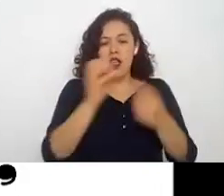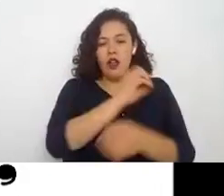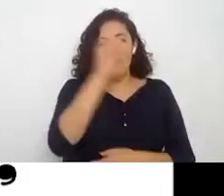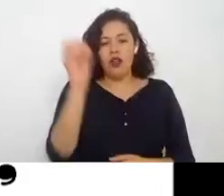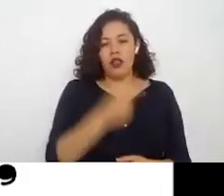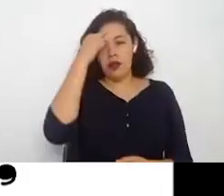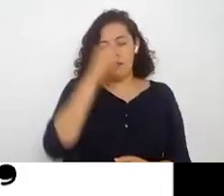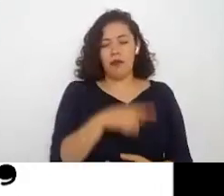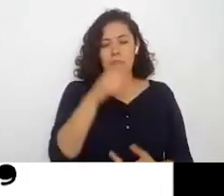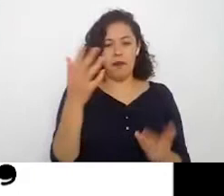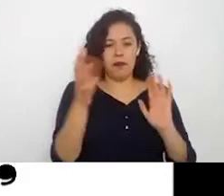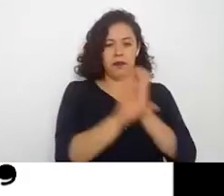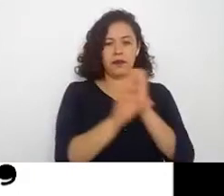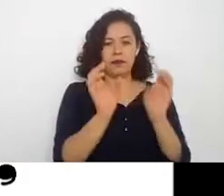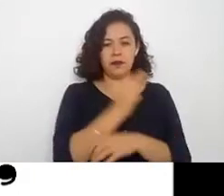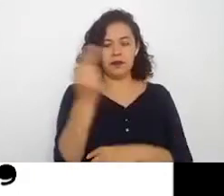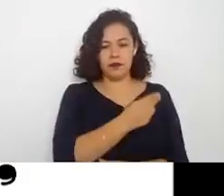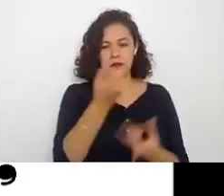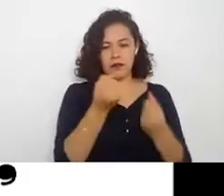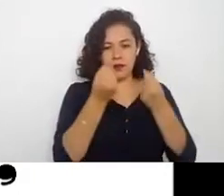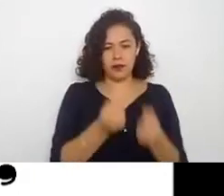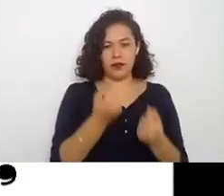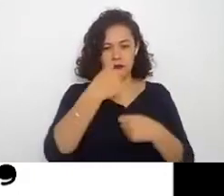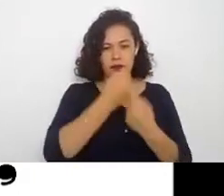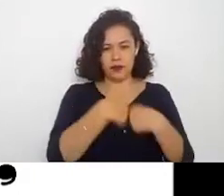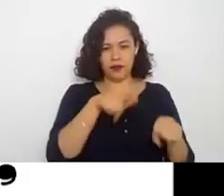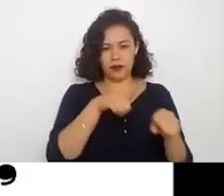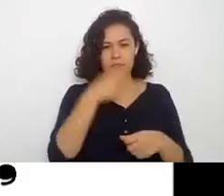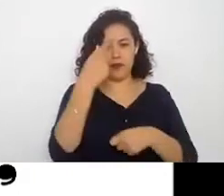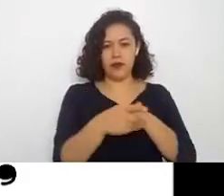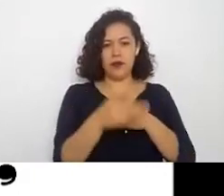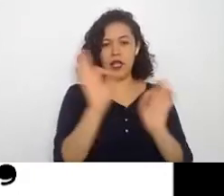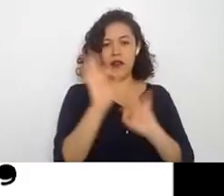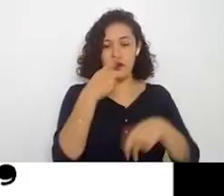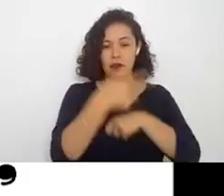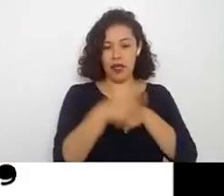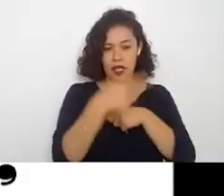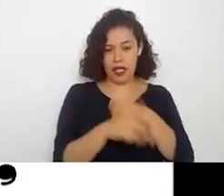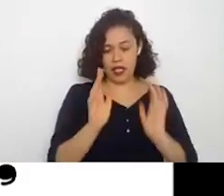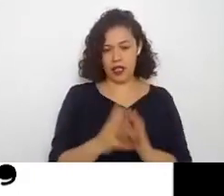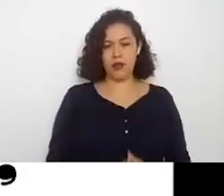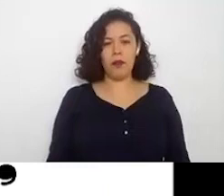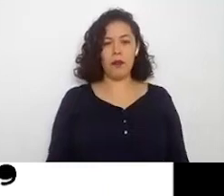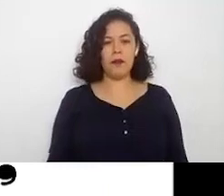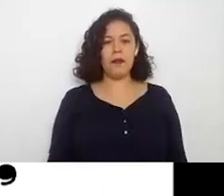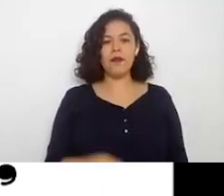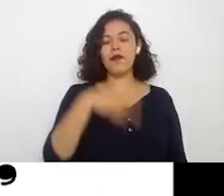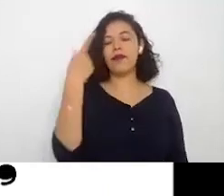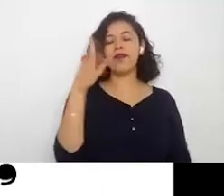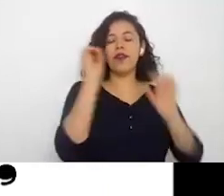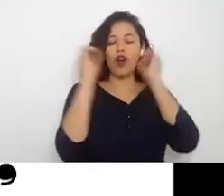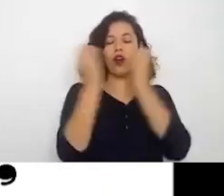de seguridad social, las primas de riesgo. Recuerden que dependiendo del objeto social de la